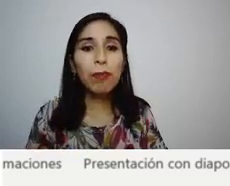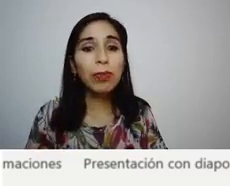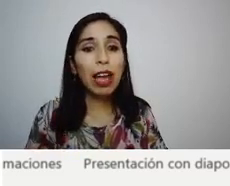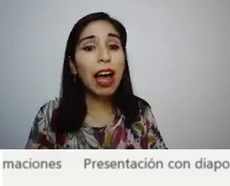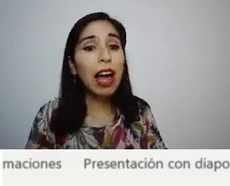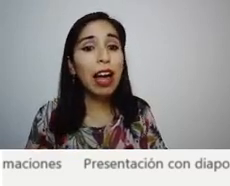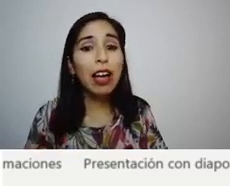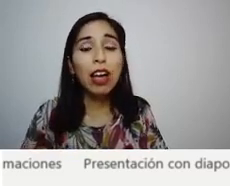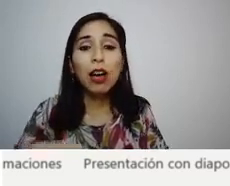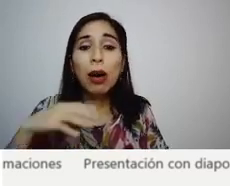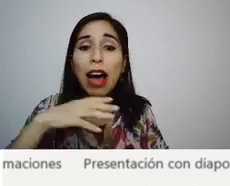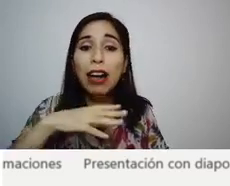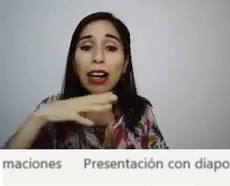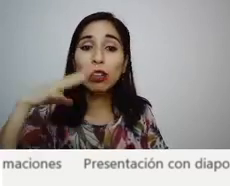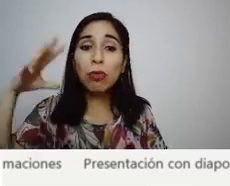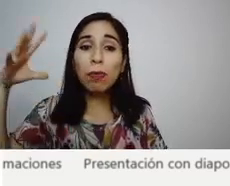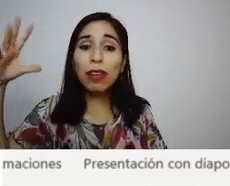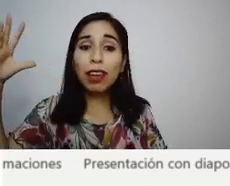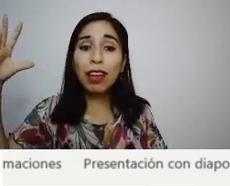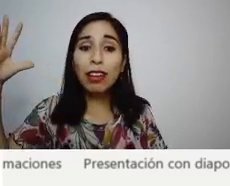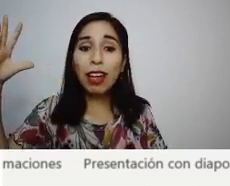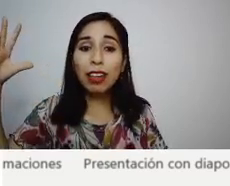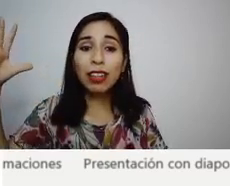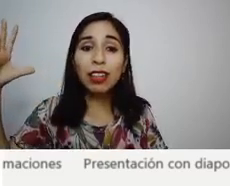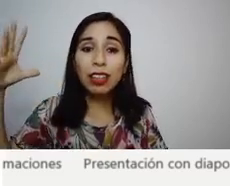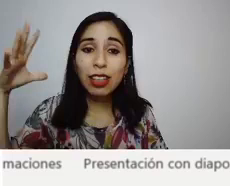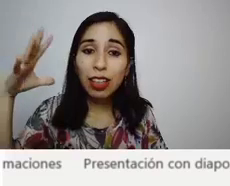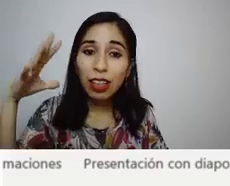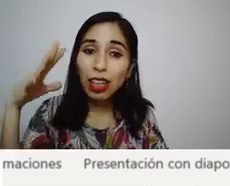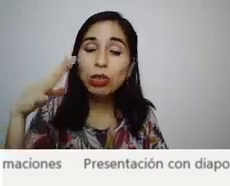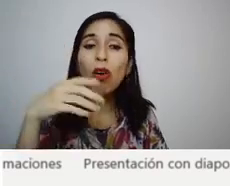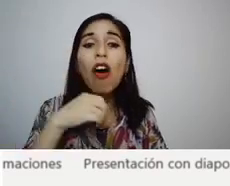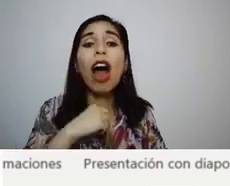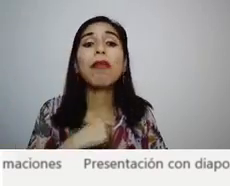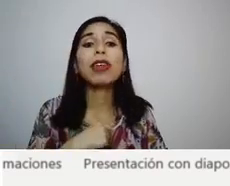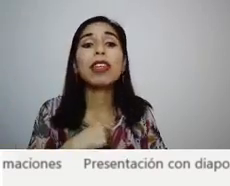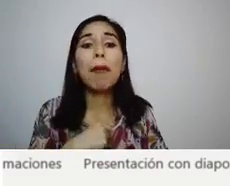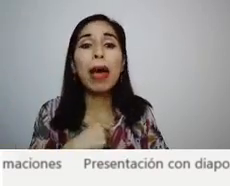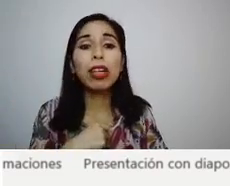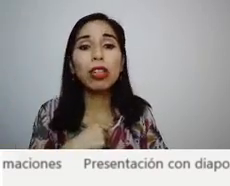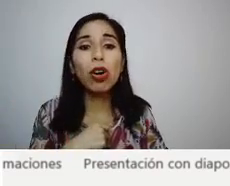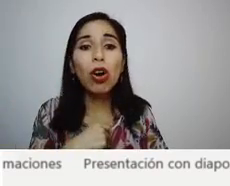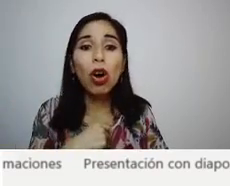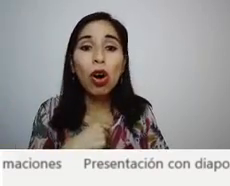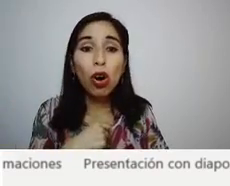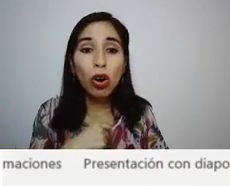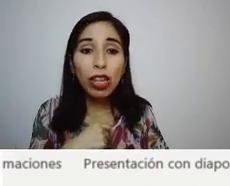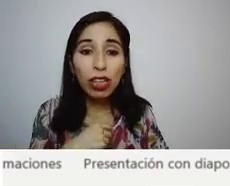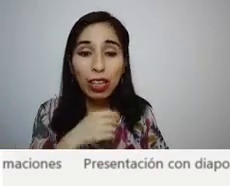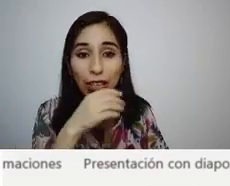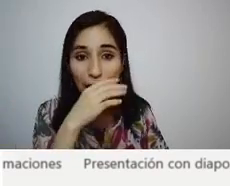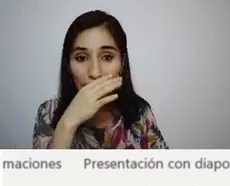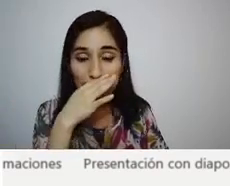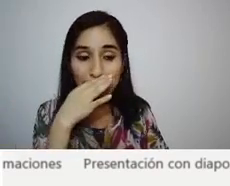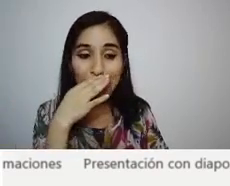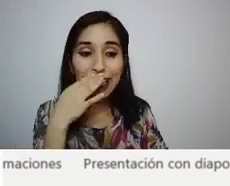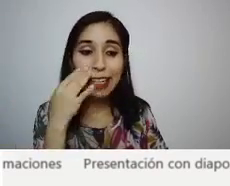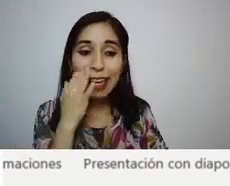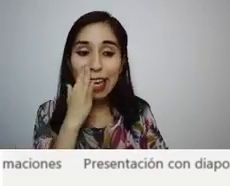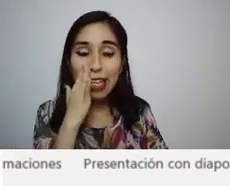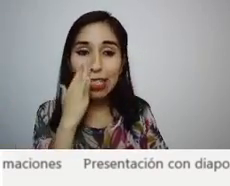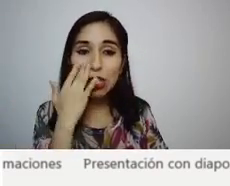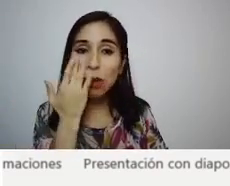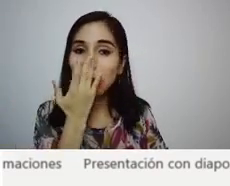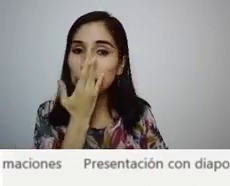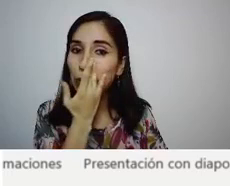cumplen a agrandar mi pantalla y regreso a mi tamaño original si